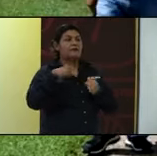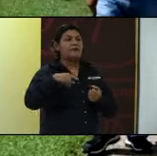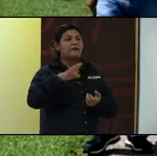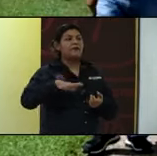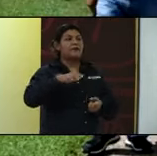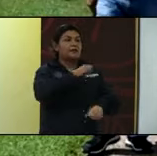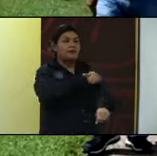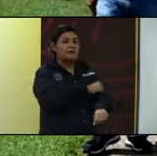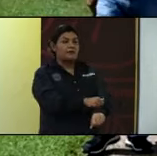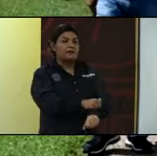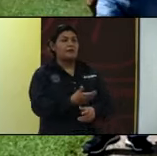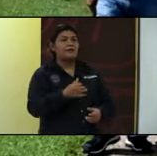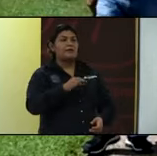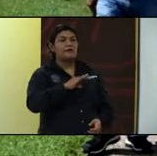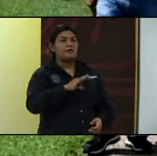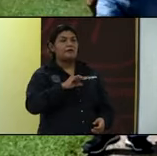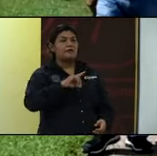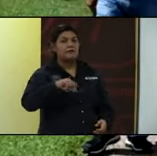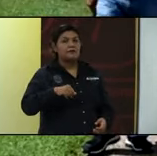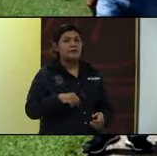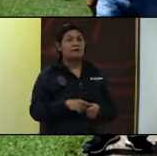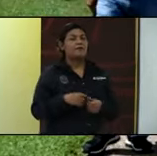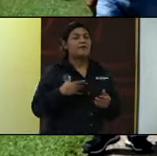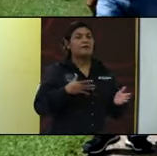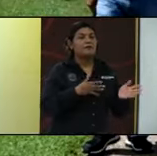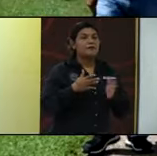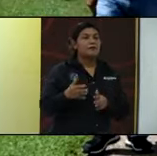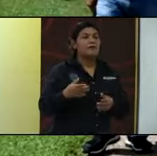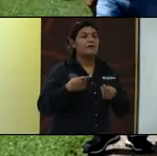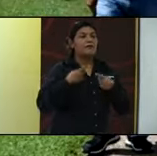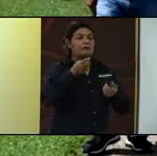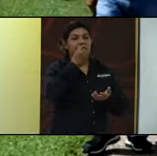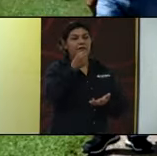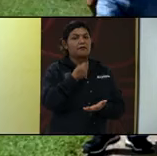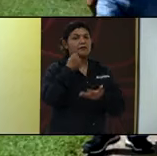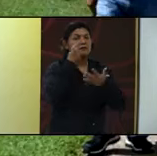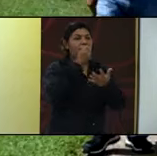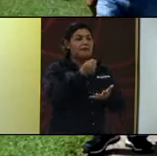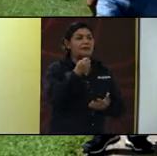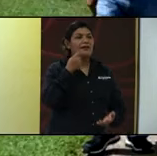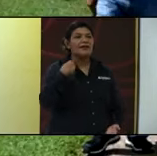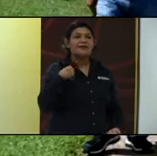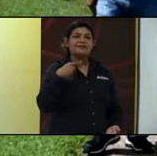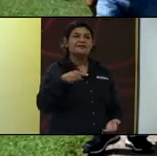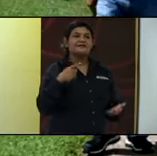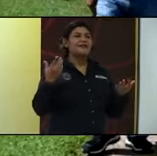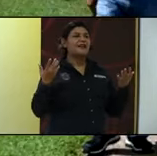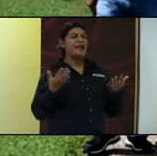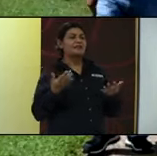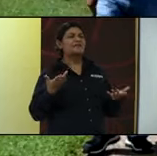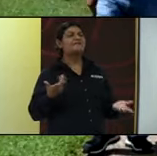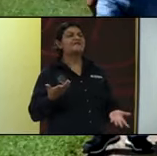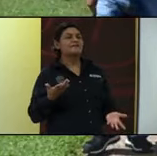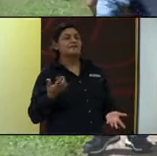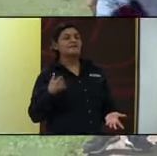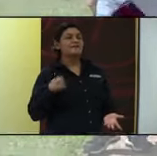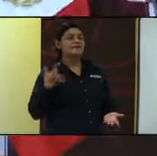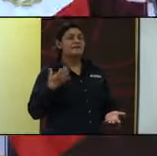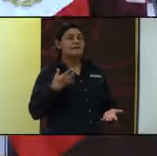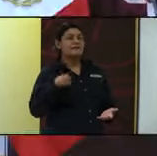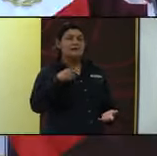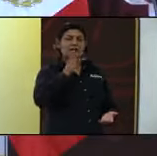Altamira. Y pues continuamos con la entrega de despensas. Ahí lo que yo hago es que les